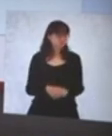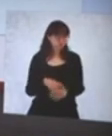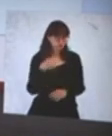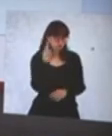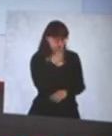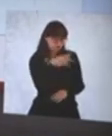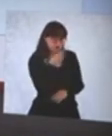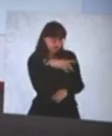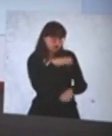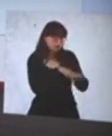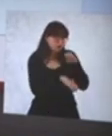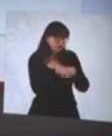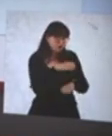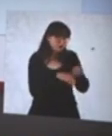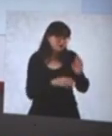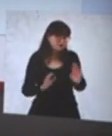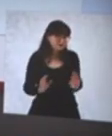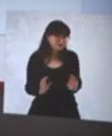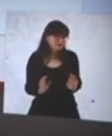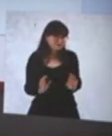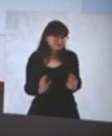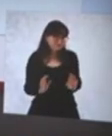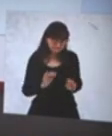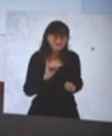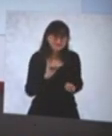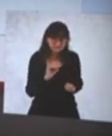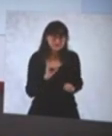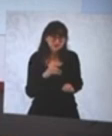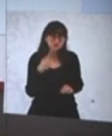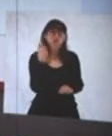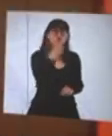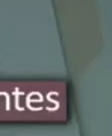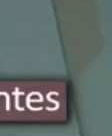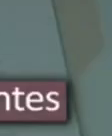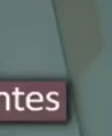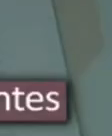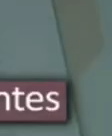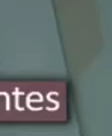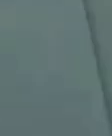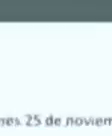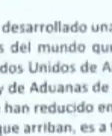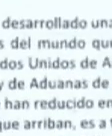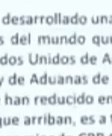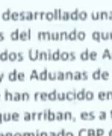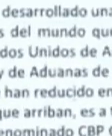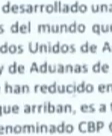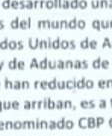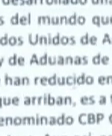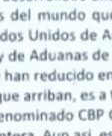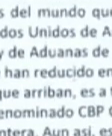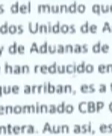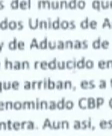tienes que respetar? Queremos hacer negocios contigo. Sin duda, esta reacción no